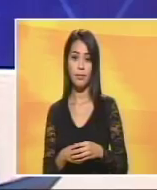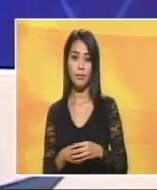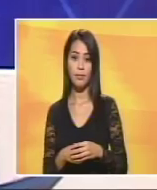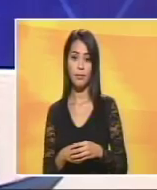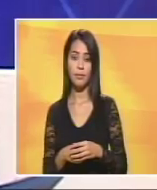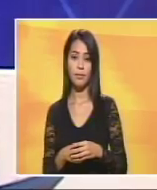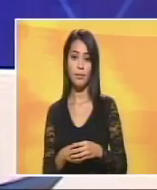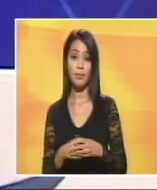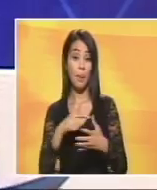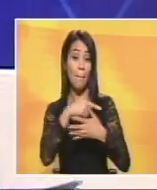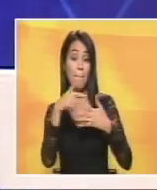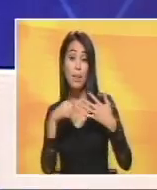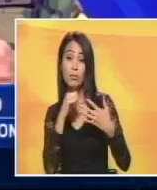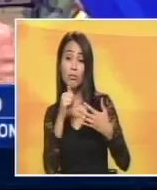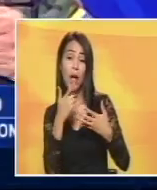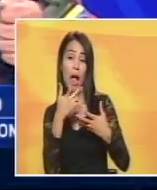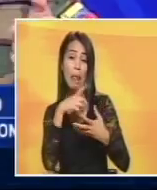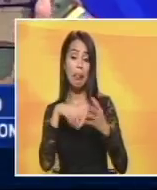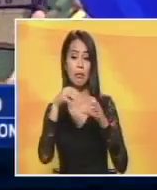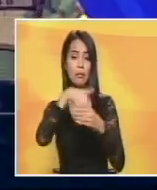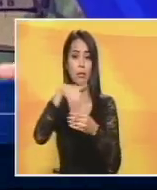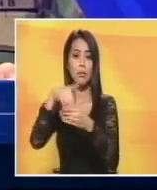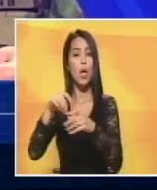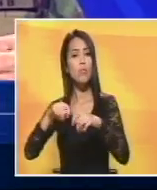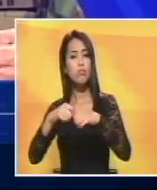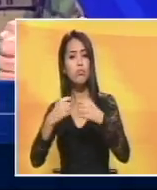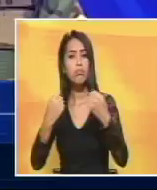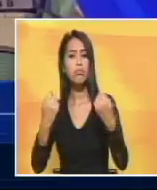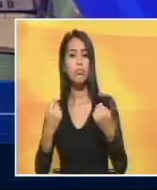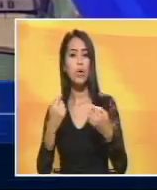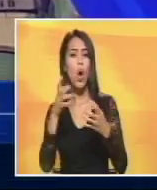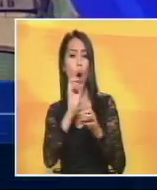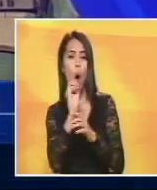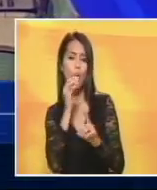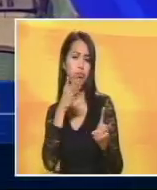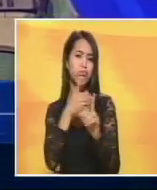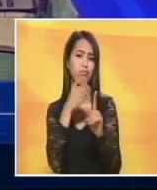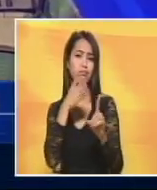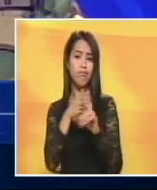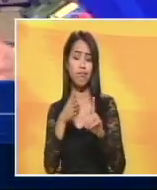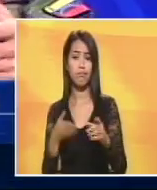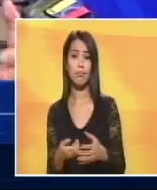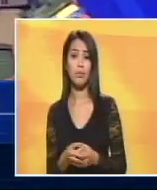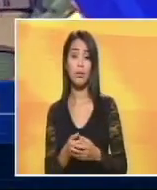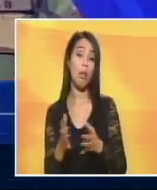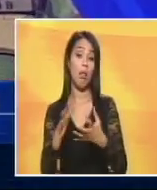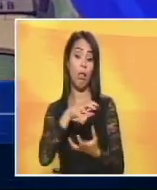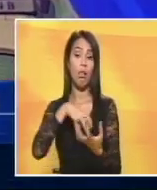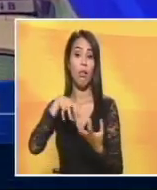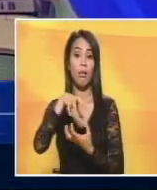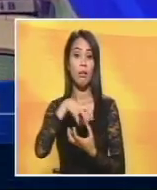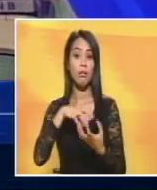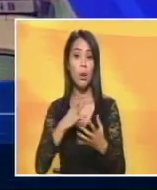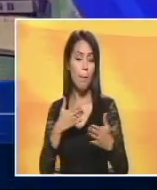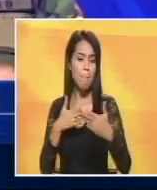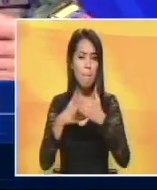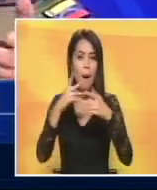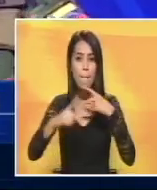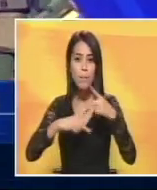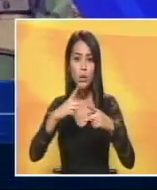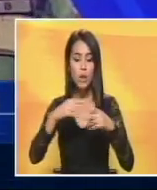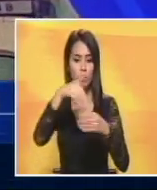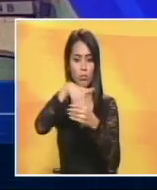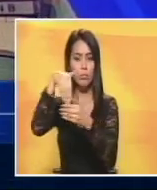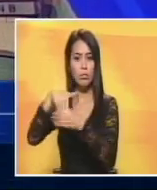Los delitos electorales puede ser la ruptura o maltrato de material electoral, tratar de impedir el proceso de votación,